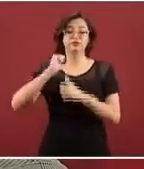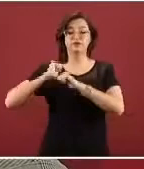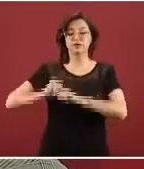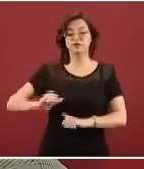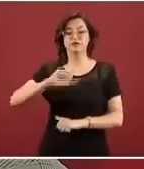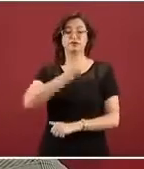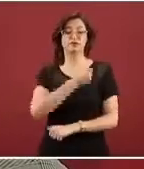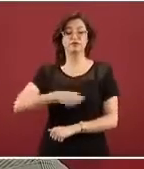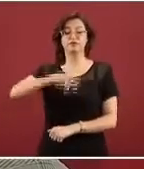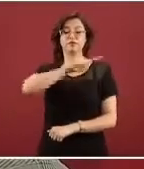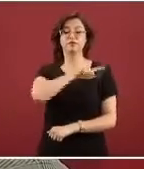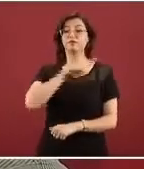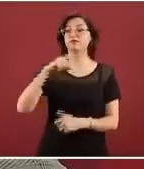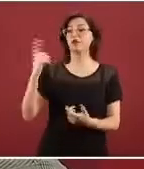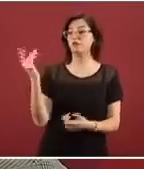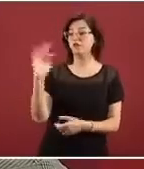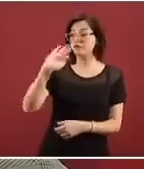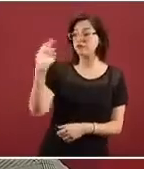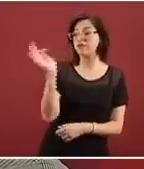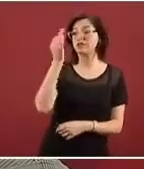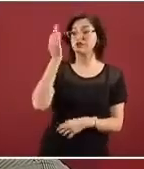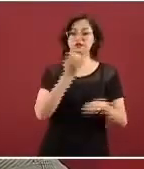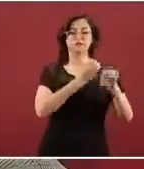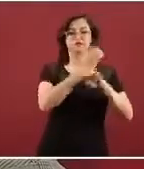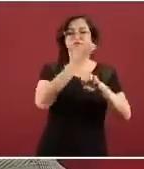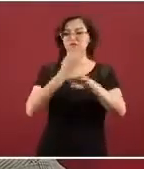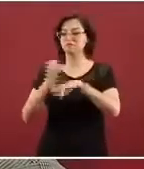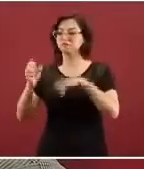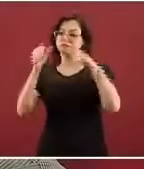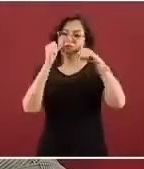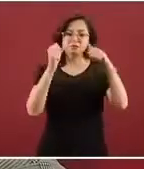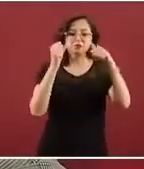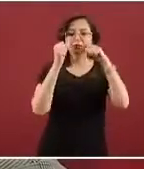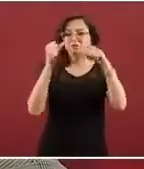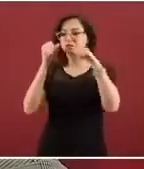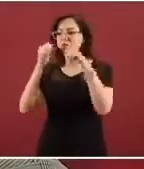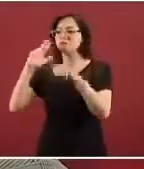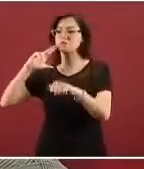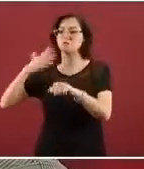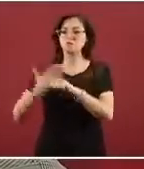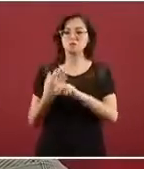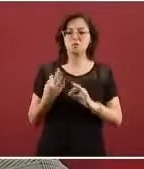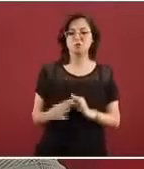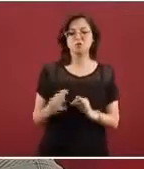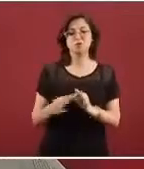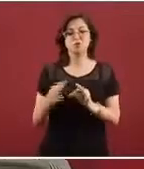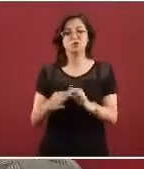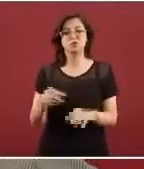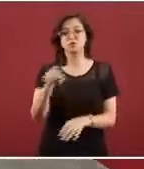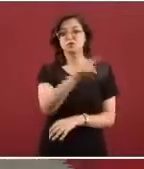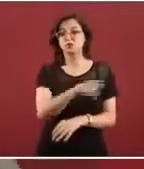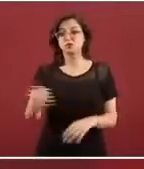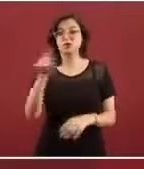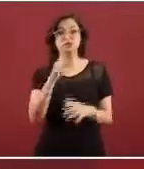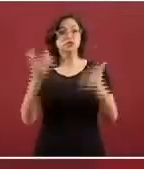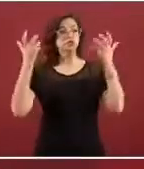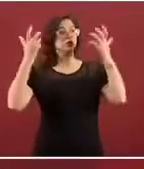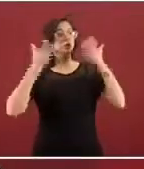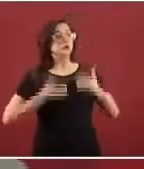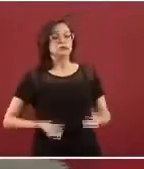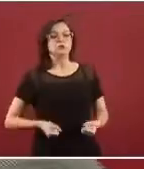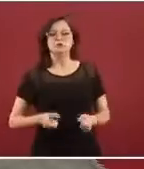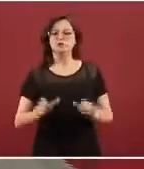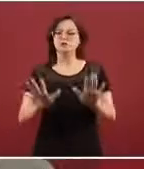federales y estatales hemos enfrentado con responsabilidad y tino. No se alarmen, les aseguro que